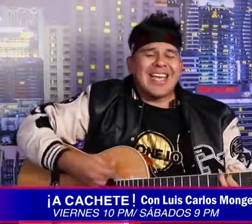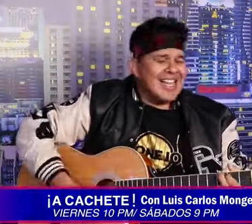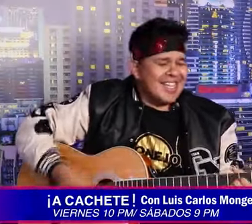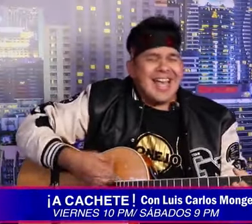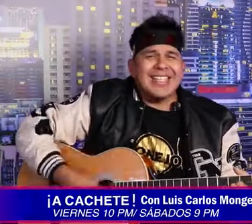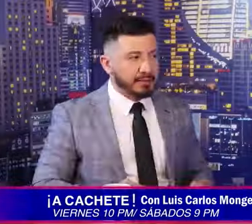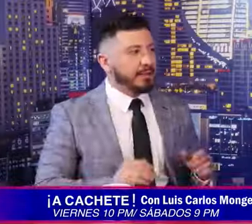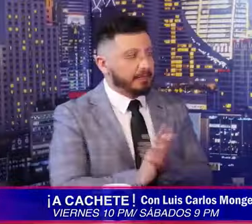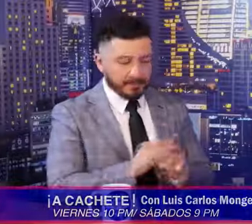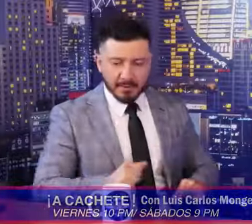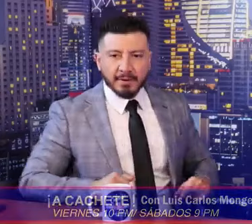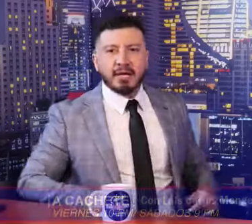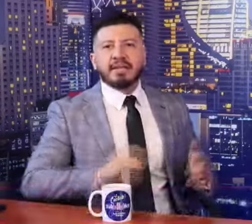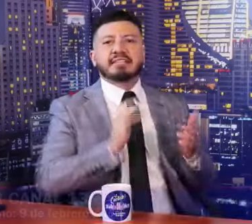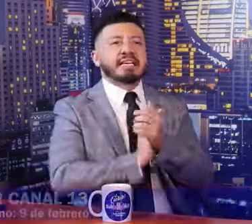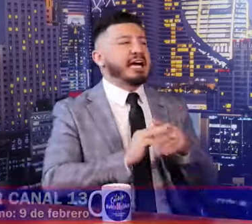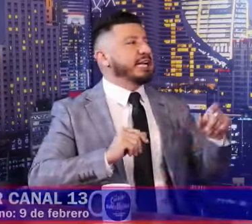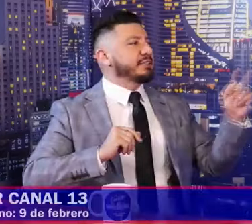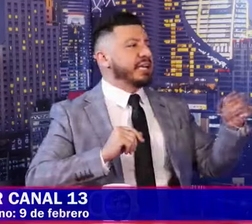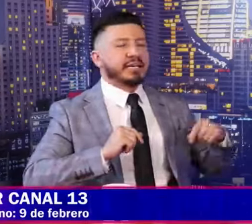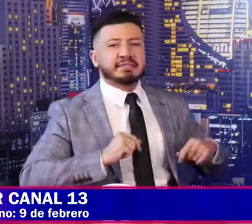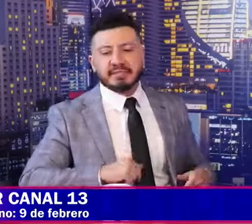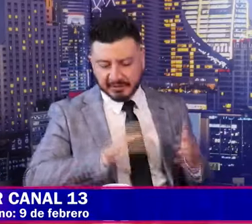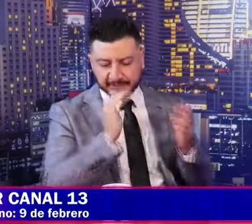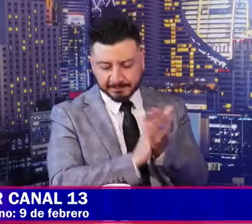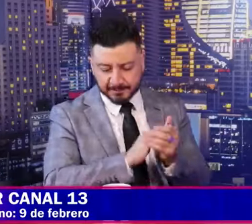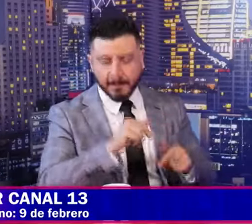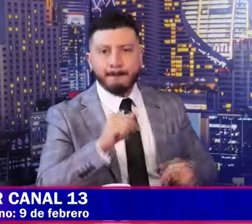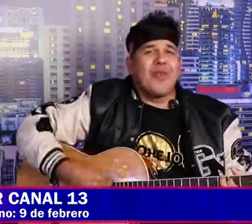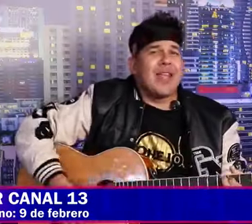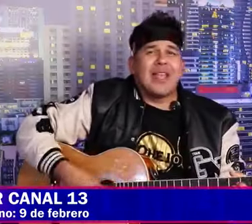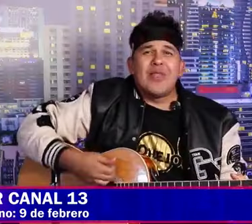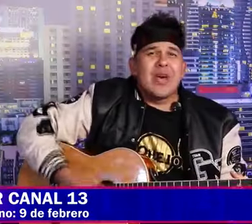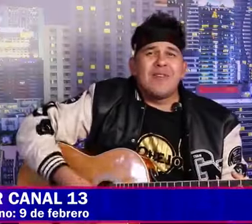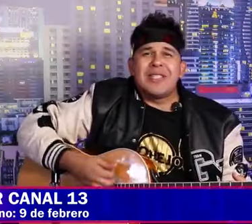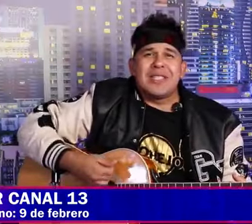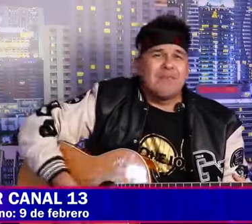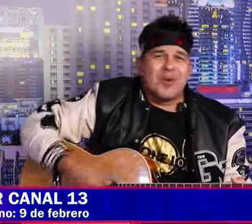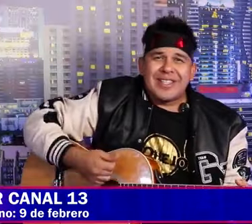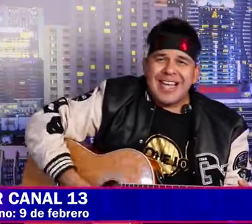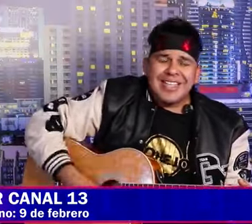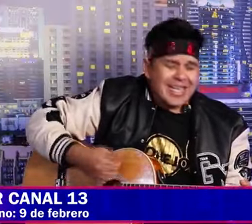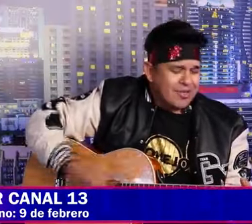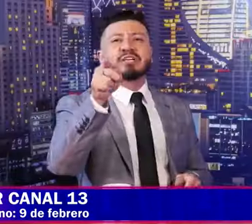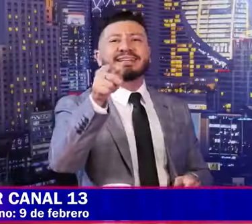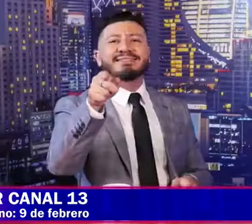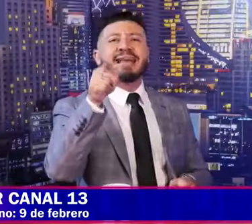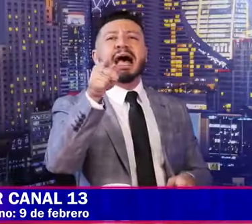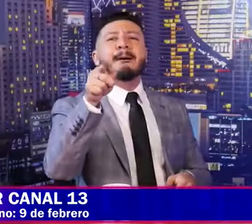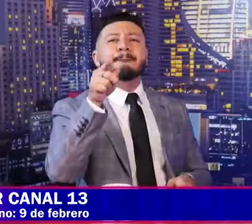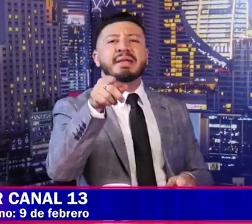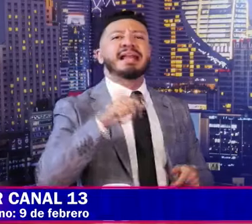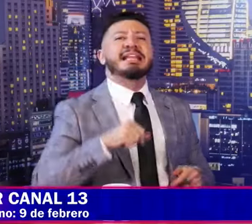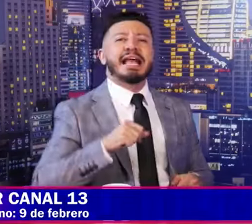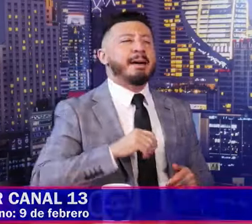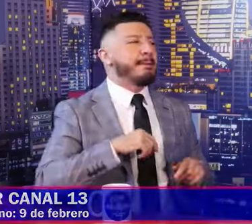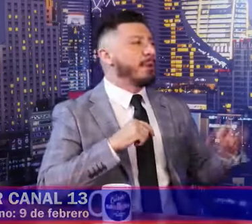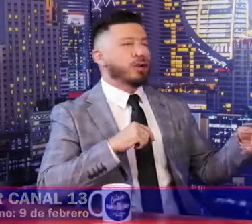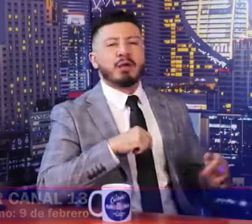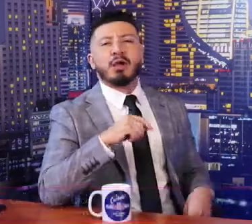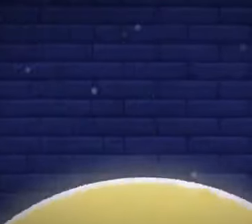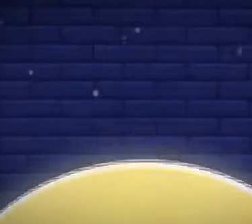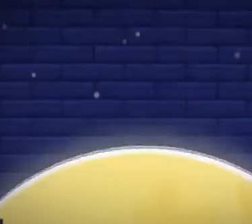estamos en el 13. Viernes a las 10, sábado a las 9. Es importante que usted también